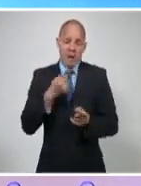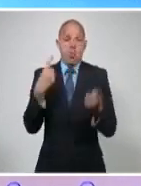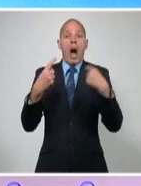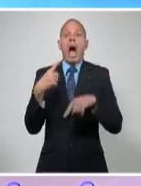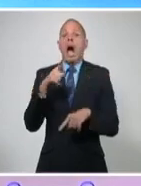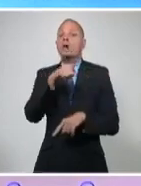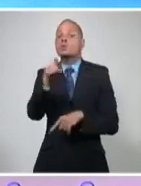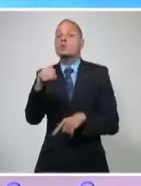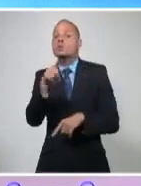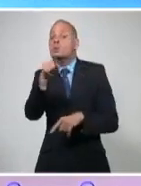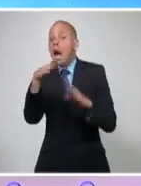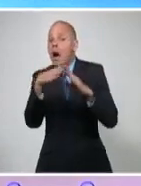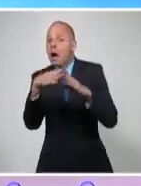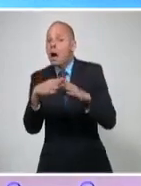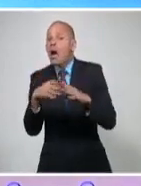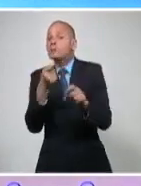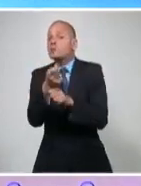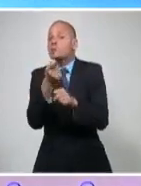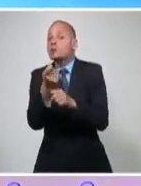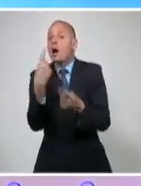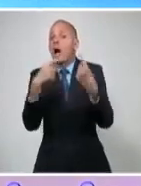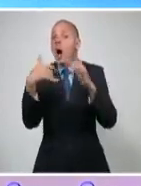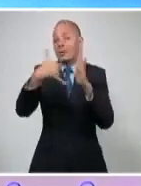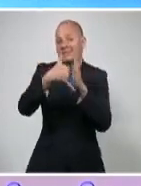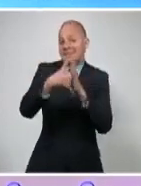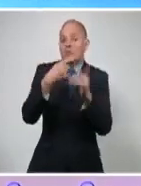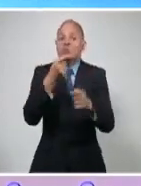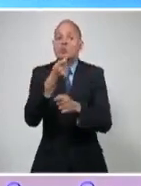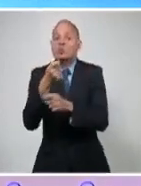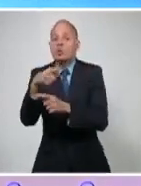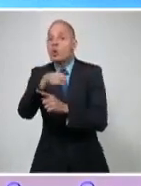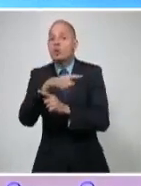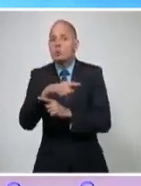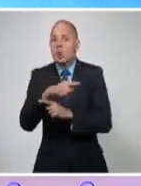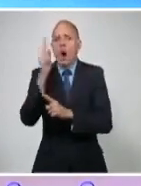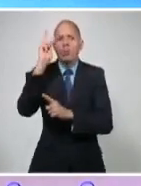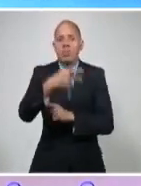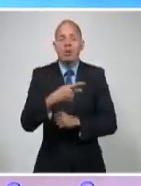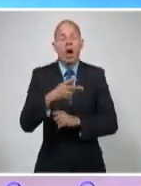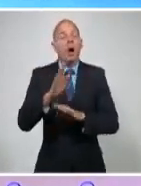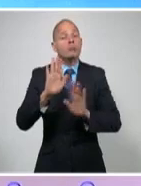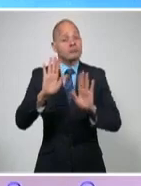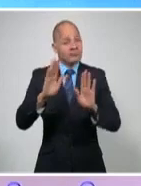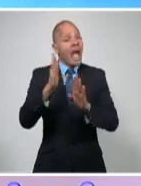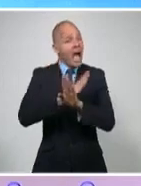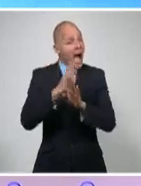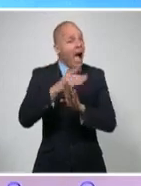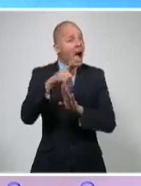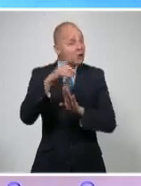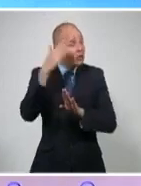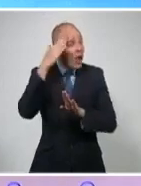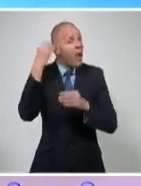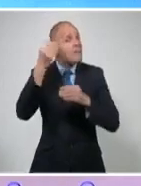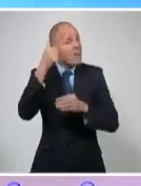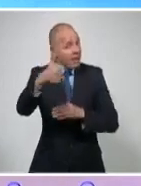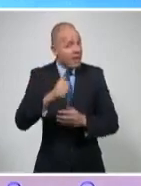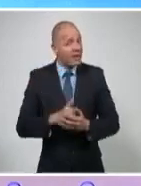la convocatoria tenga plena conciencia, tenga información de lo que busca este grupo